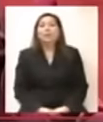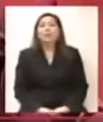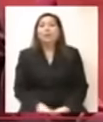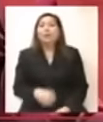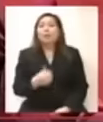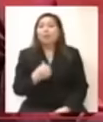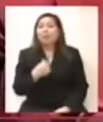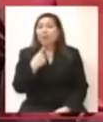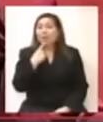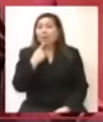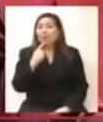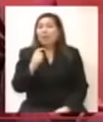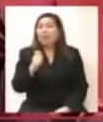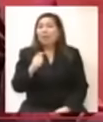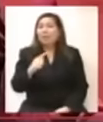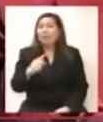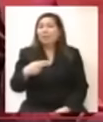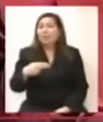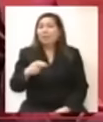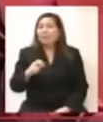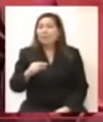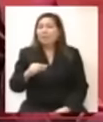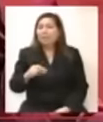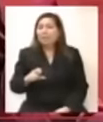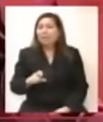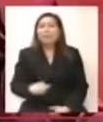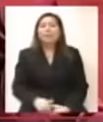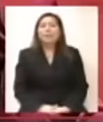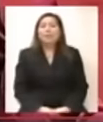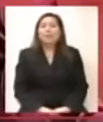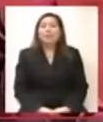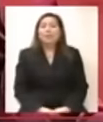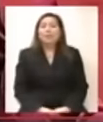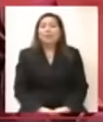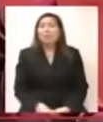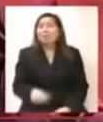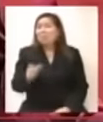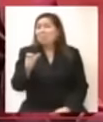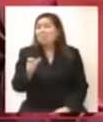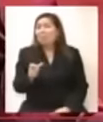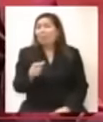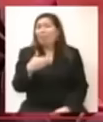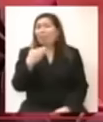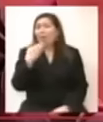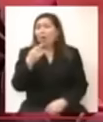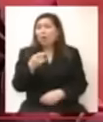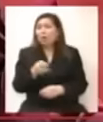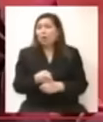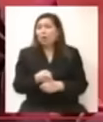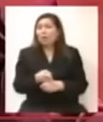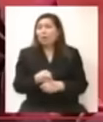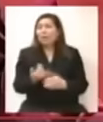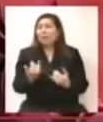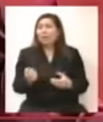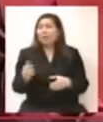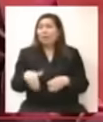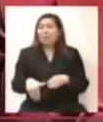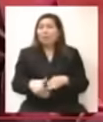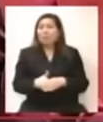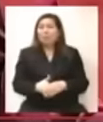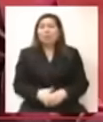josep stiglich por ejemplo que no me van a decir que es un demagogo o alguien que está en contra de este tipo de